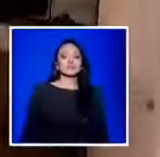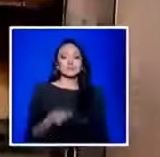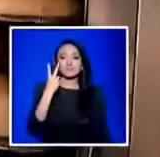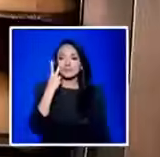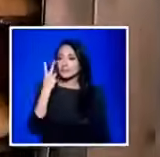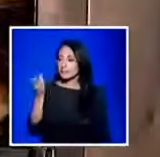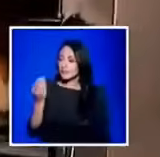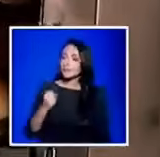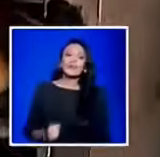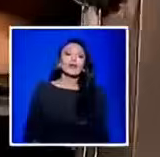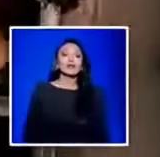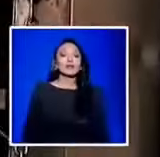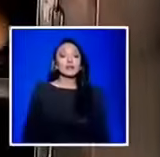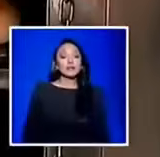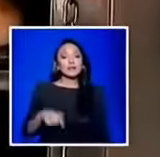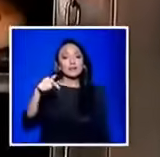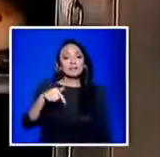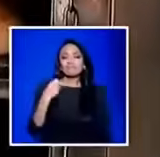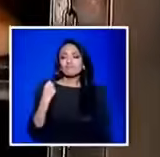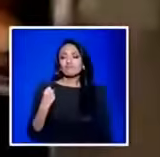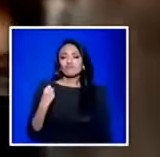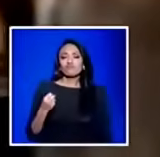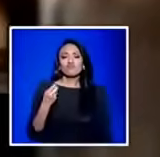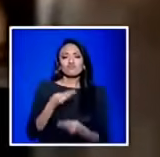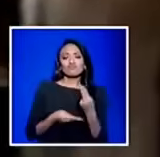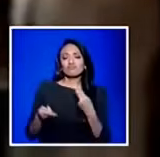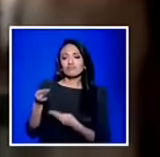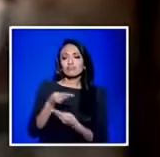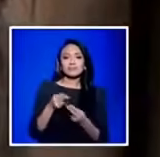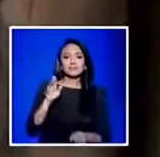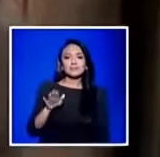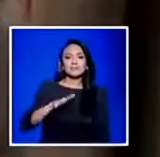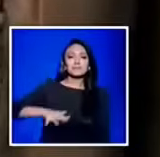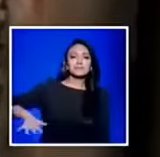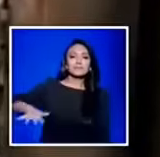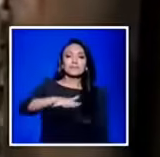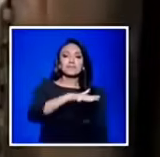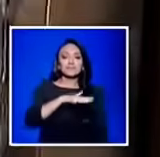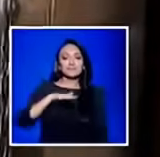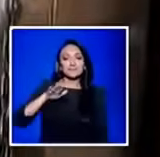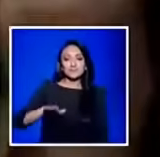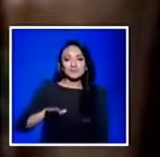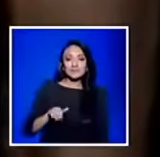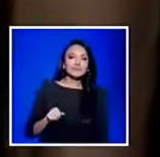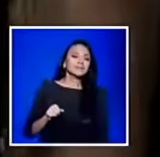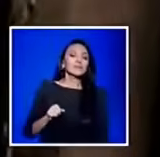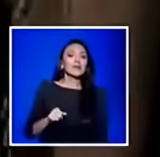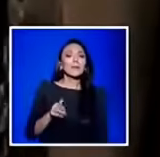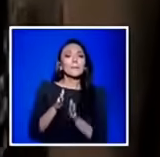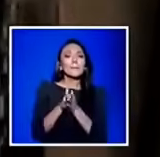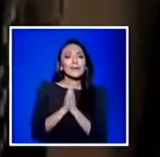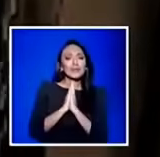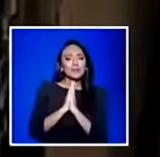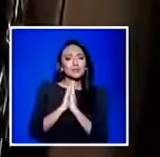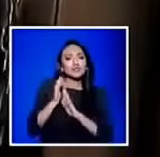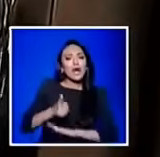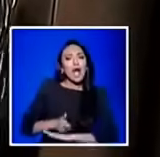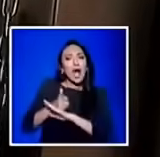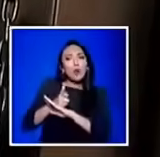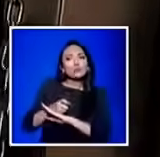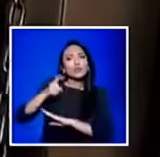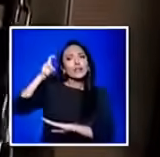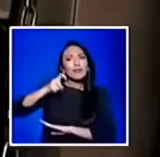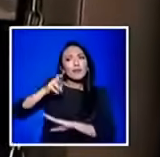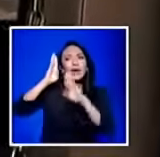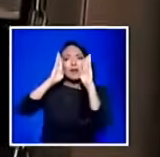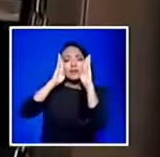describiendo. Entonces, ha sido demasiado fuerte para los emprendimientos de todo el centro histórico, ¿no? Y es lo que pedimos, que las autoridades tomen